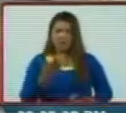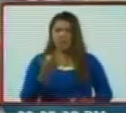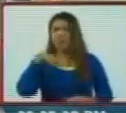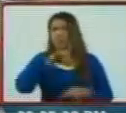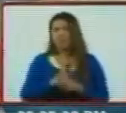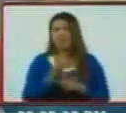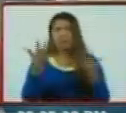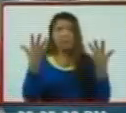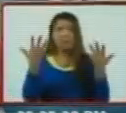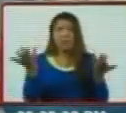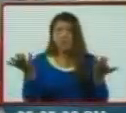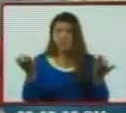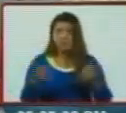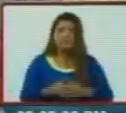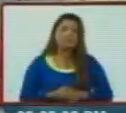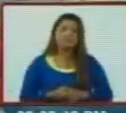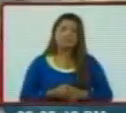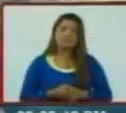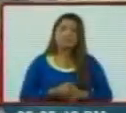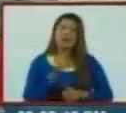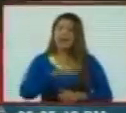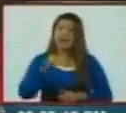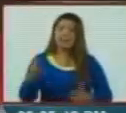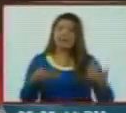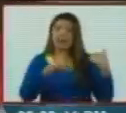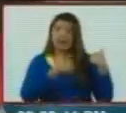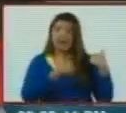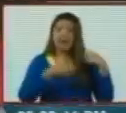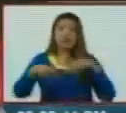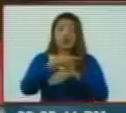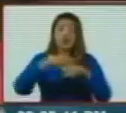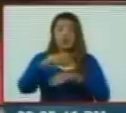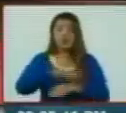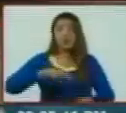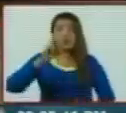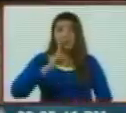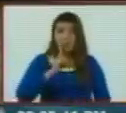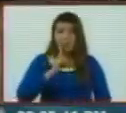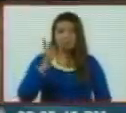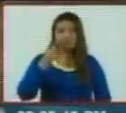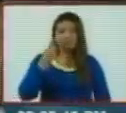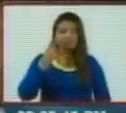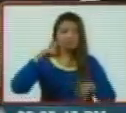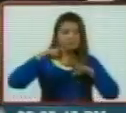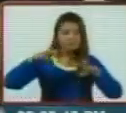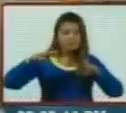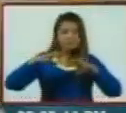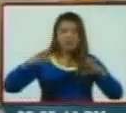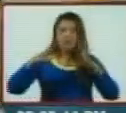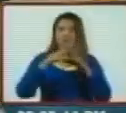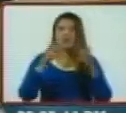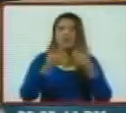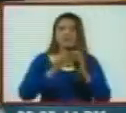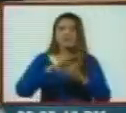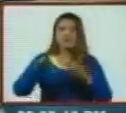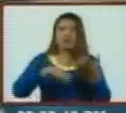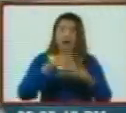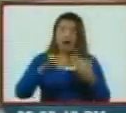manos. Las autoridades competentes y el gobierno bolivariano se encuentran investigando estos hechos de violencia que hasta la